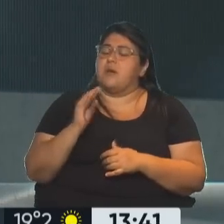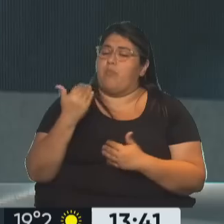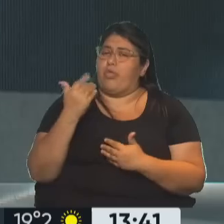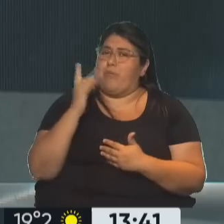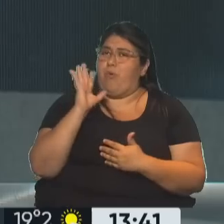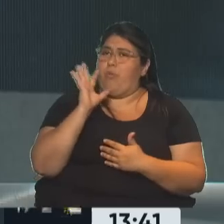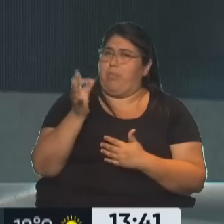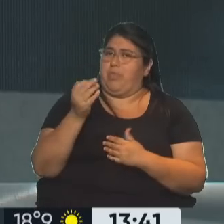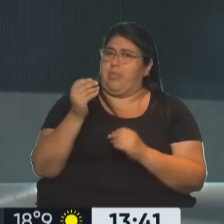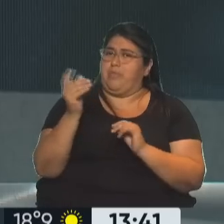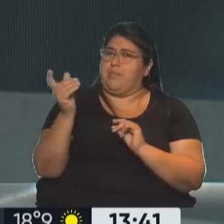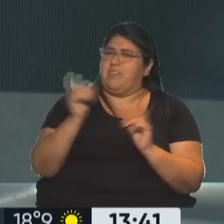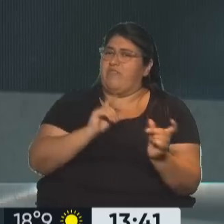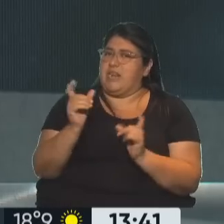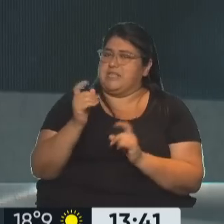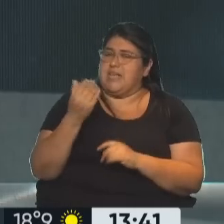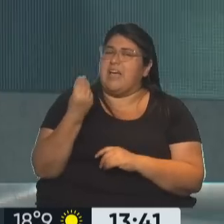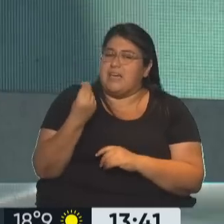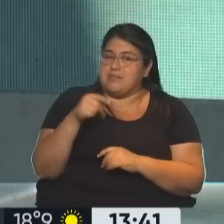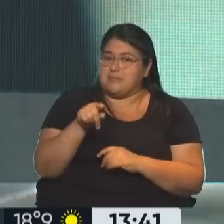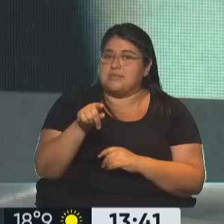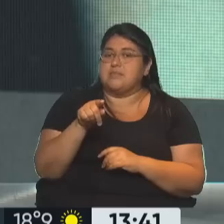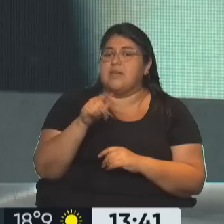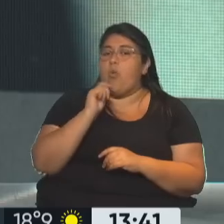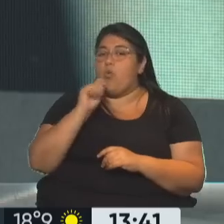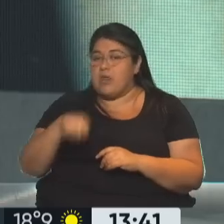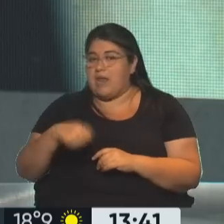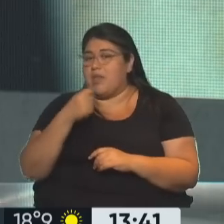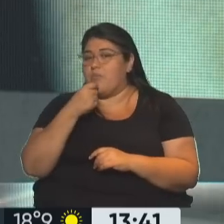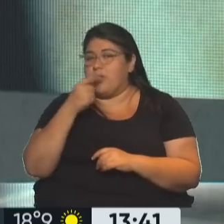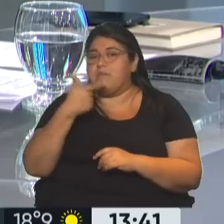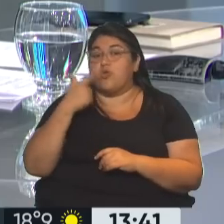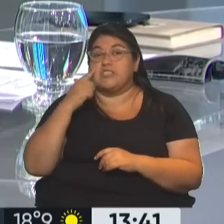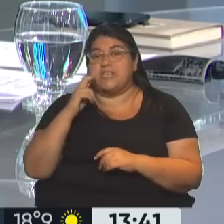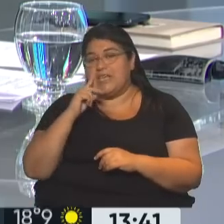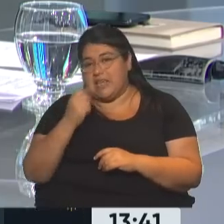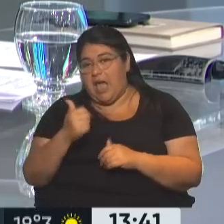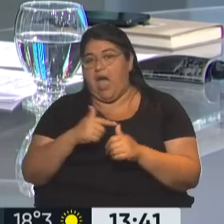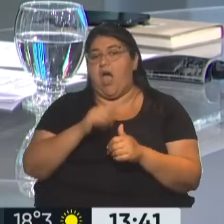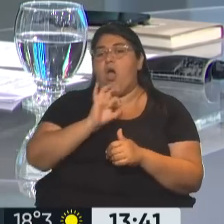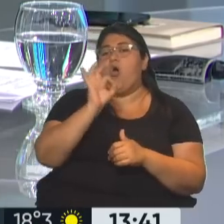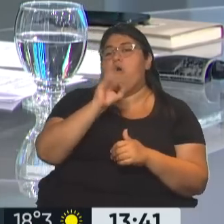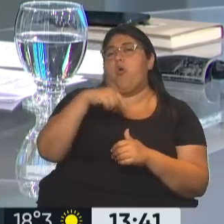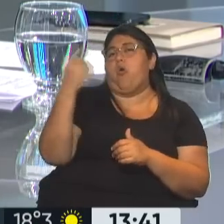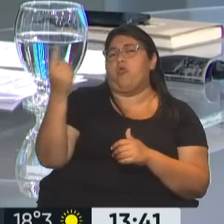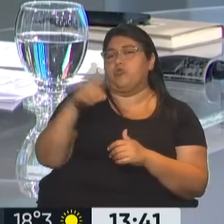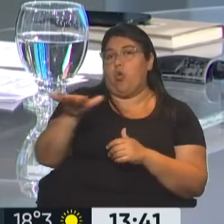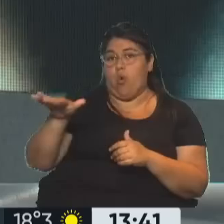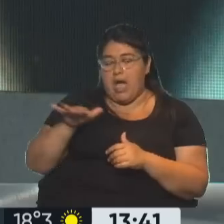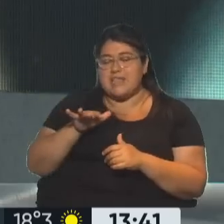esta intervención del grupo Wagner en Ucrania, a diferencia, por ejemplo, de Siria o de otros escenarios, es